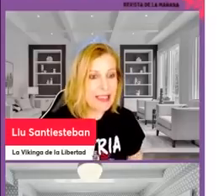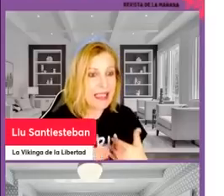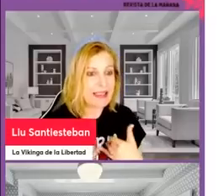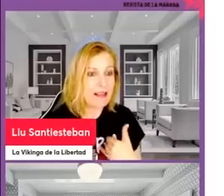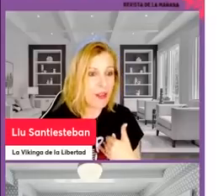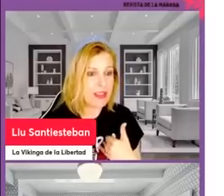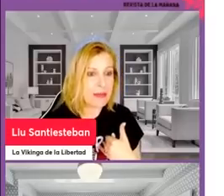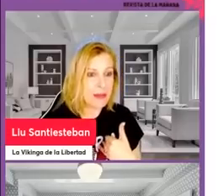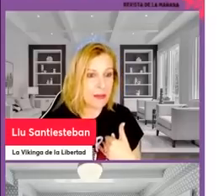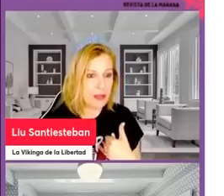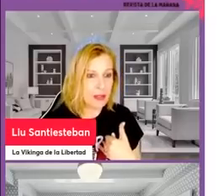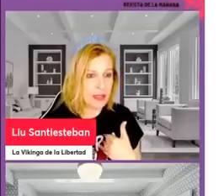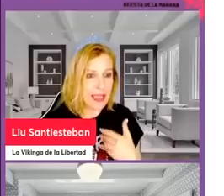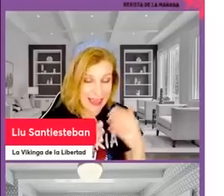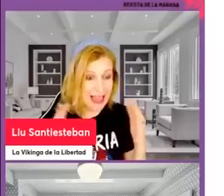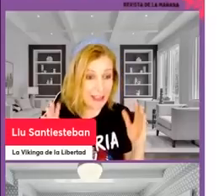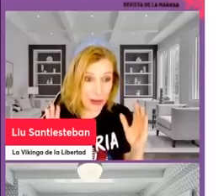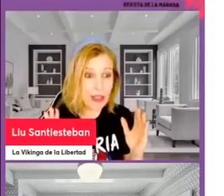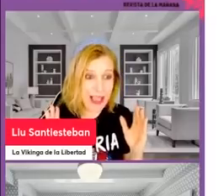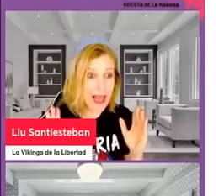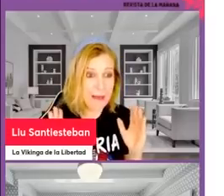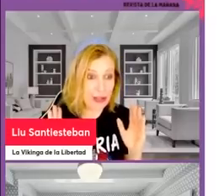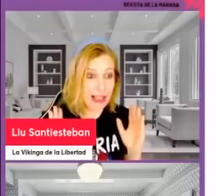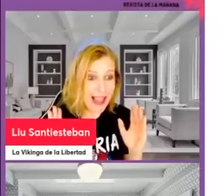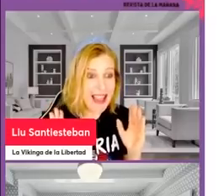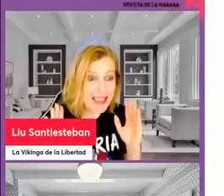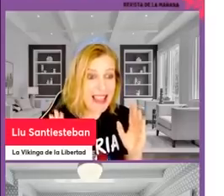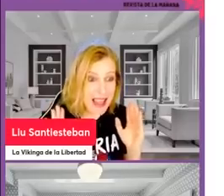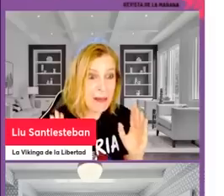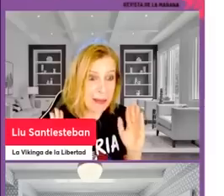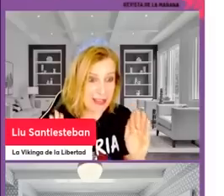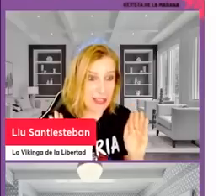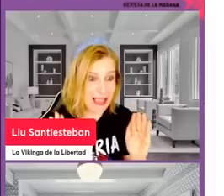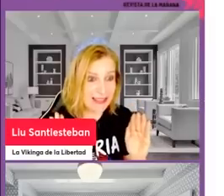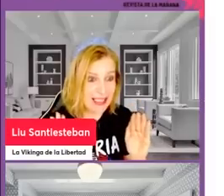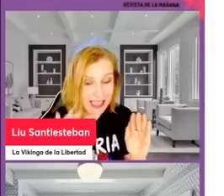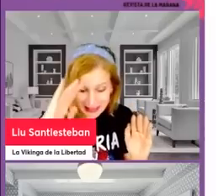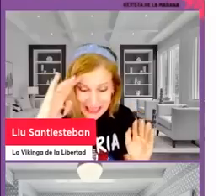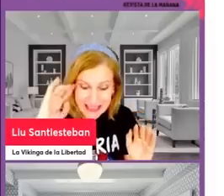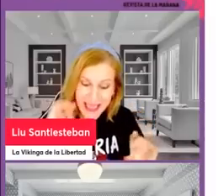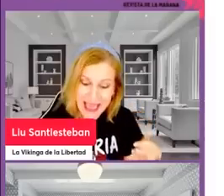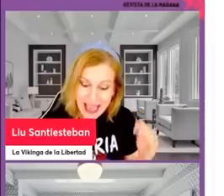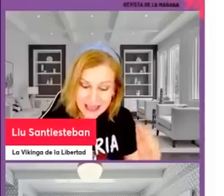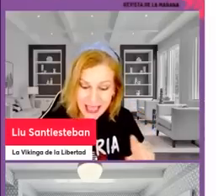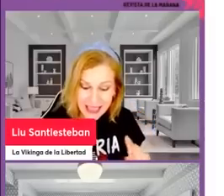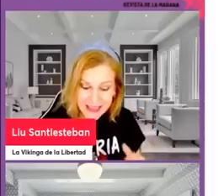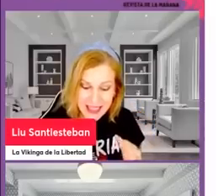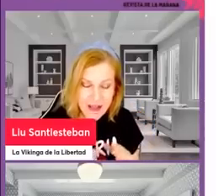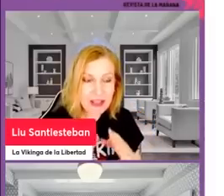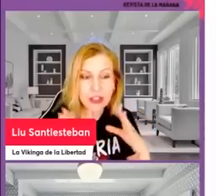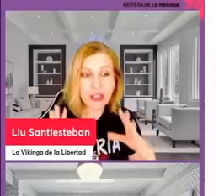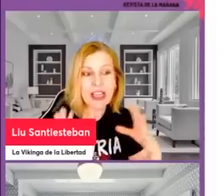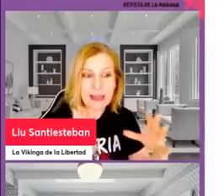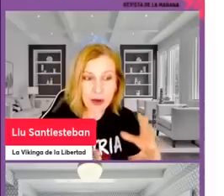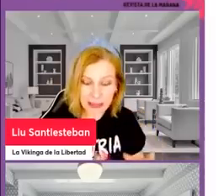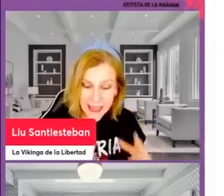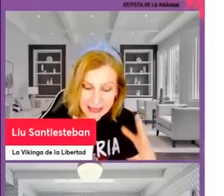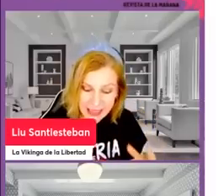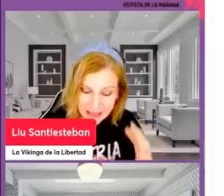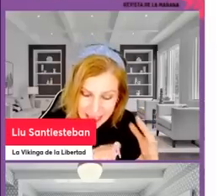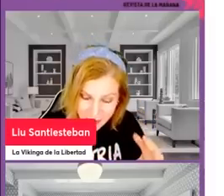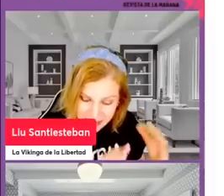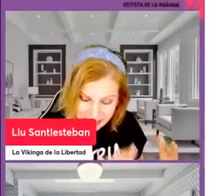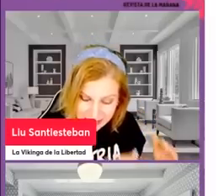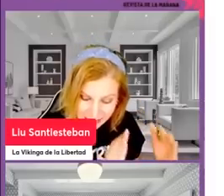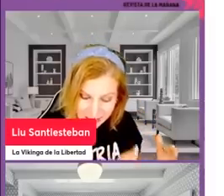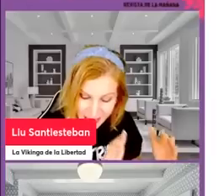y parece que está hablando de sí mismo. La historia, sí. La hemeroteca es impresionante. Dice, esta gente lleva, nosotros queríamos quitar a esta